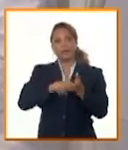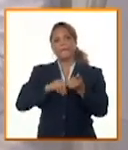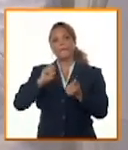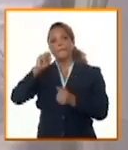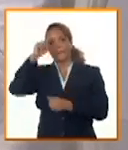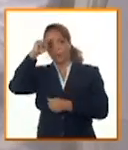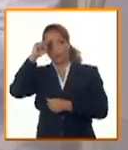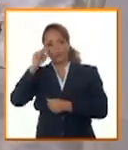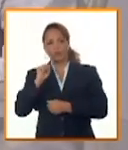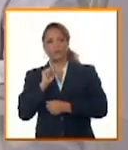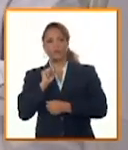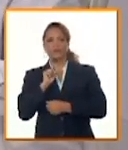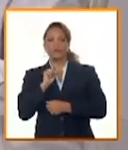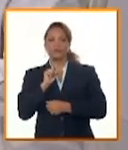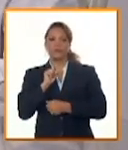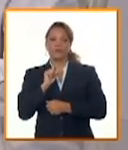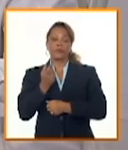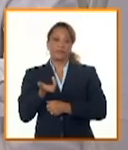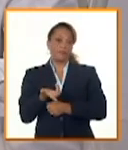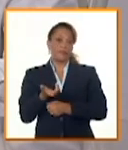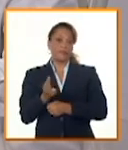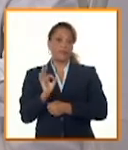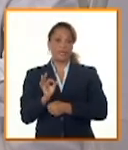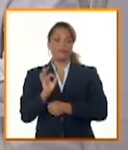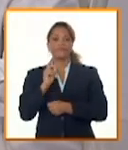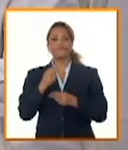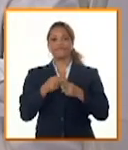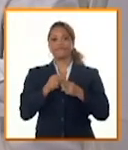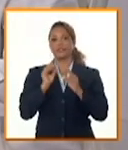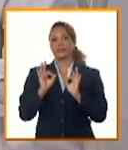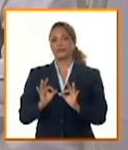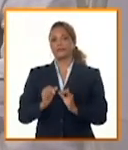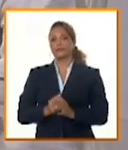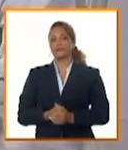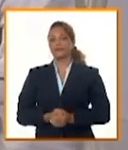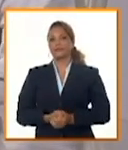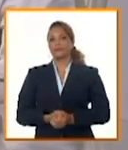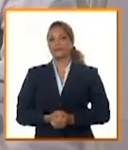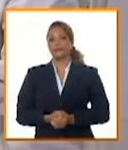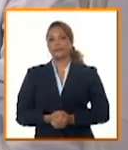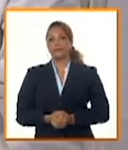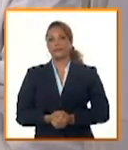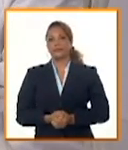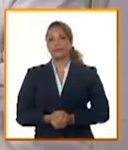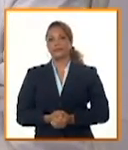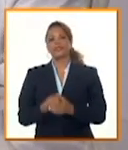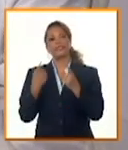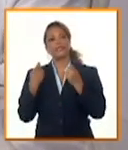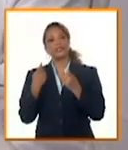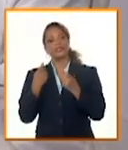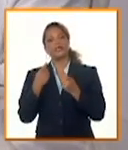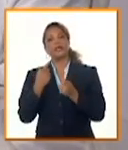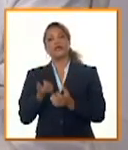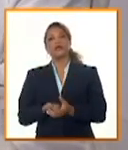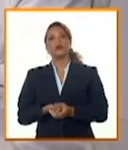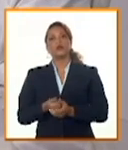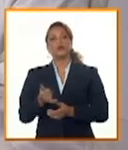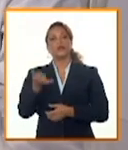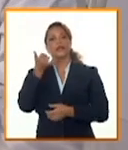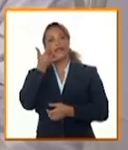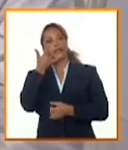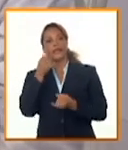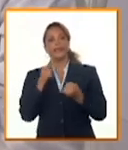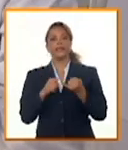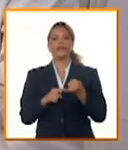post son siglas en inglés pero así se se ha conocido se requiere de una línea de comunicaciones